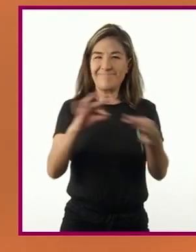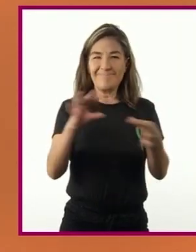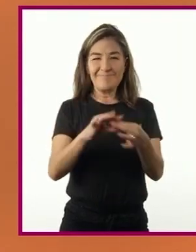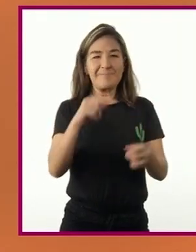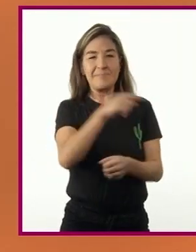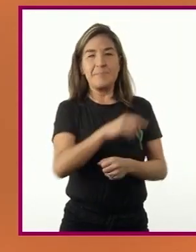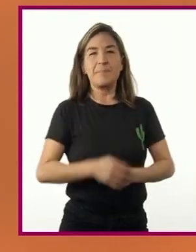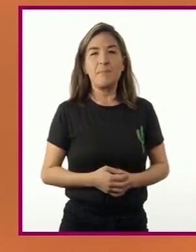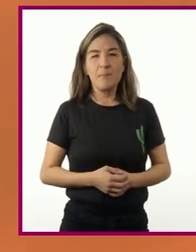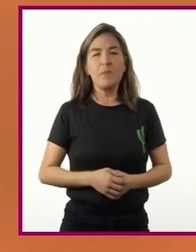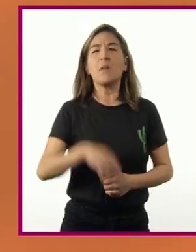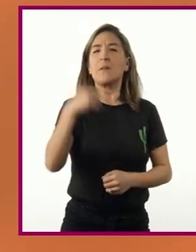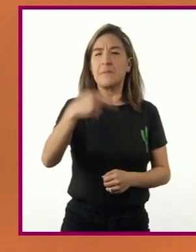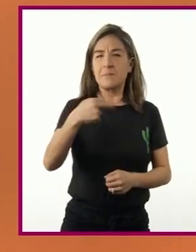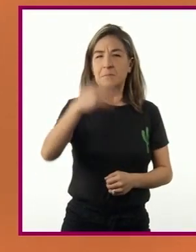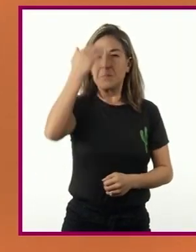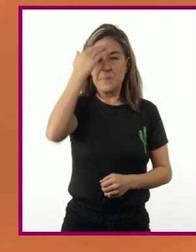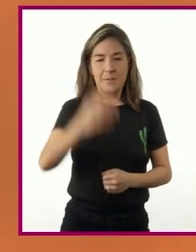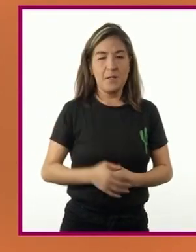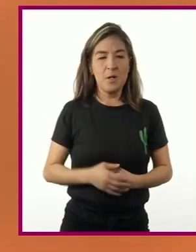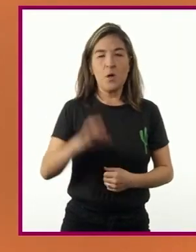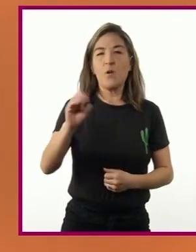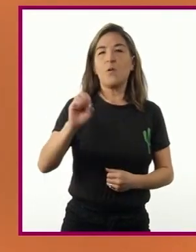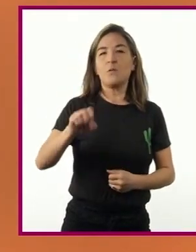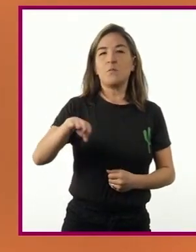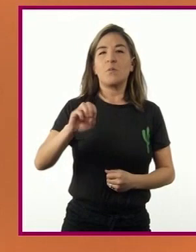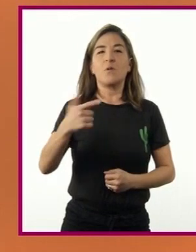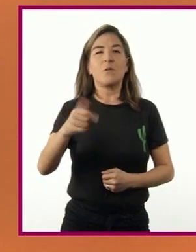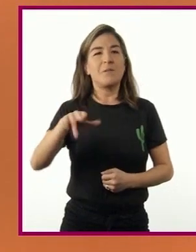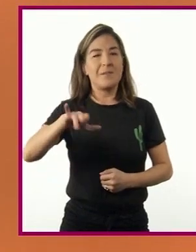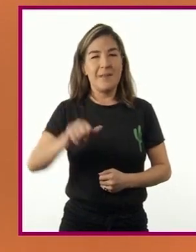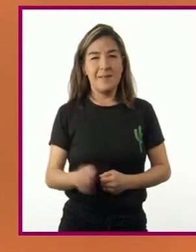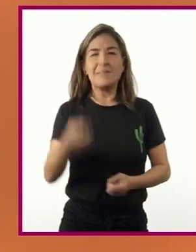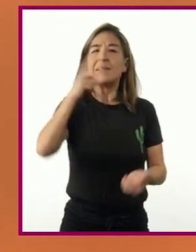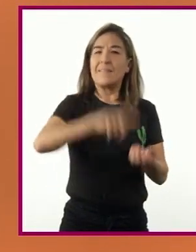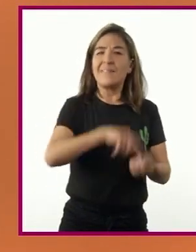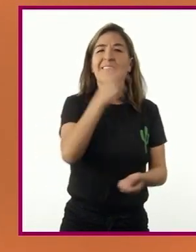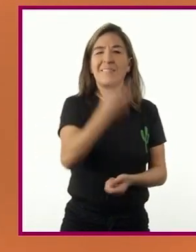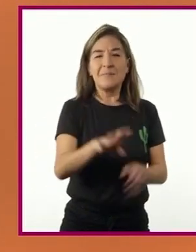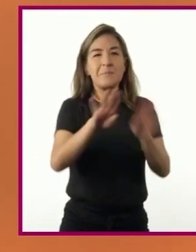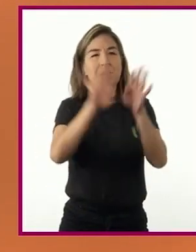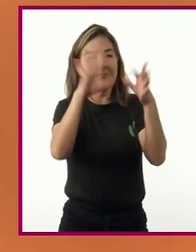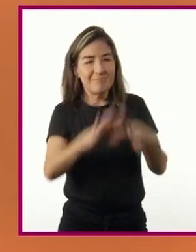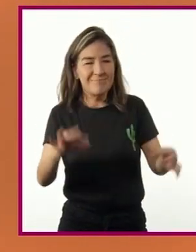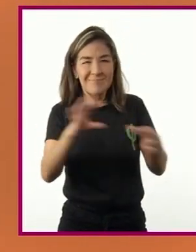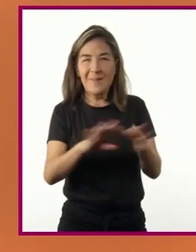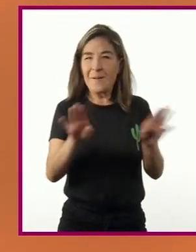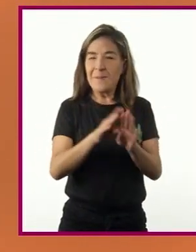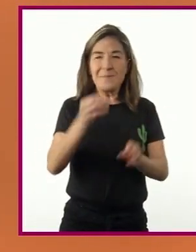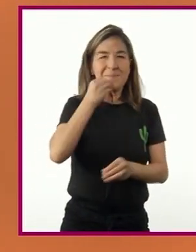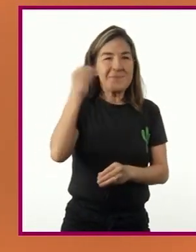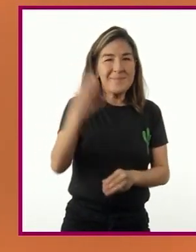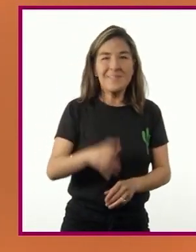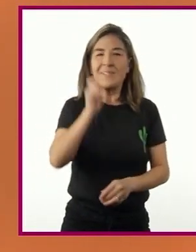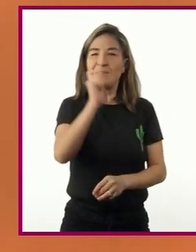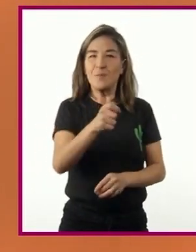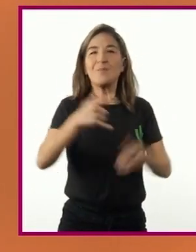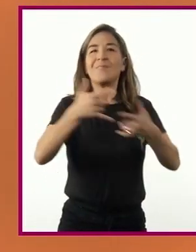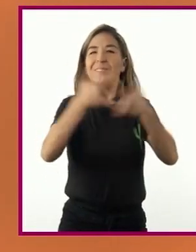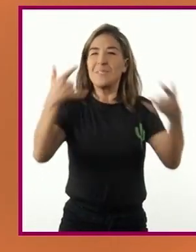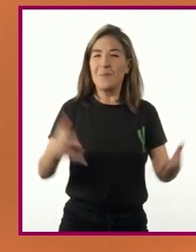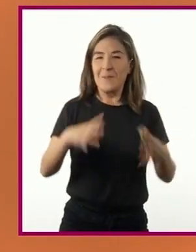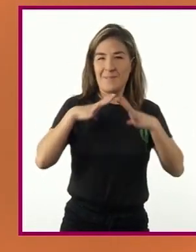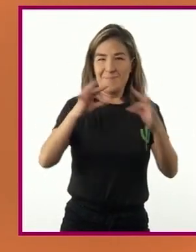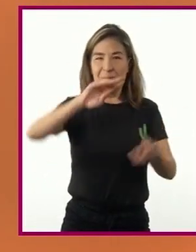mencionas se les conoce como cosmogonías, que sin duda alguna son explicaciones fantásticas del origen del universo.